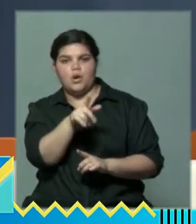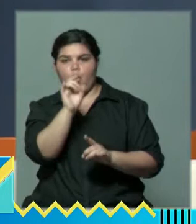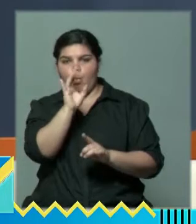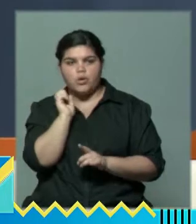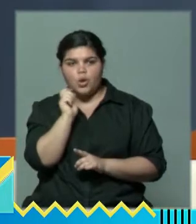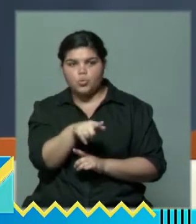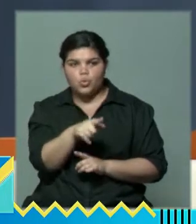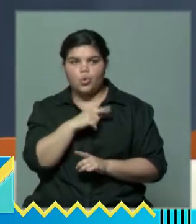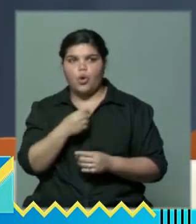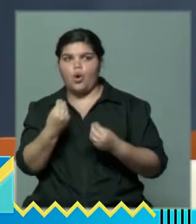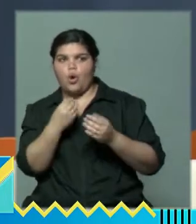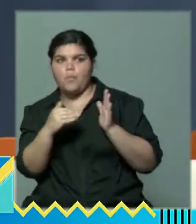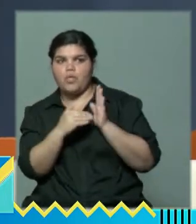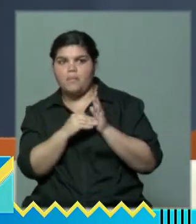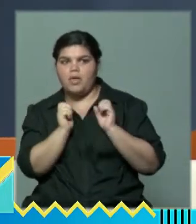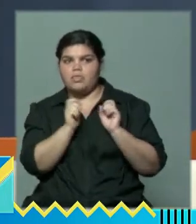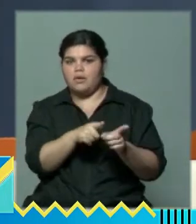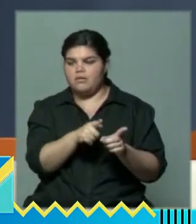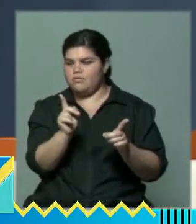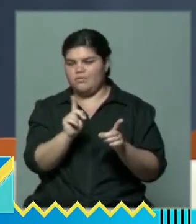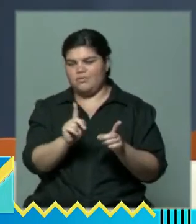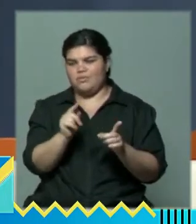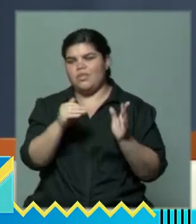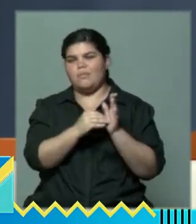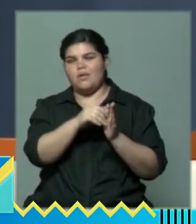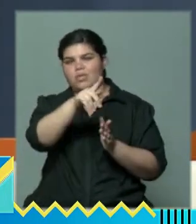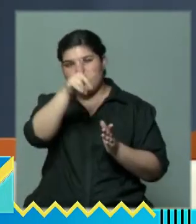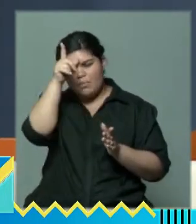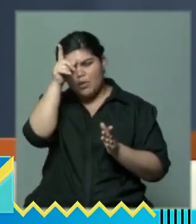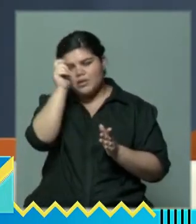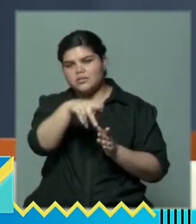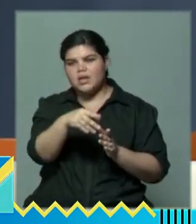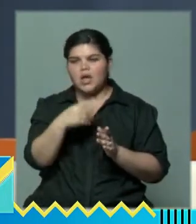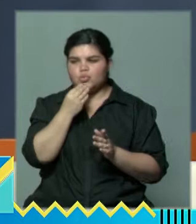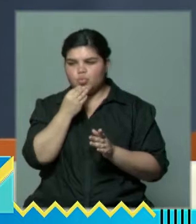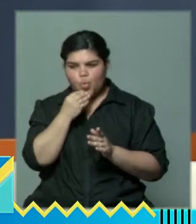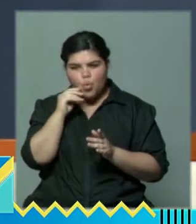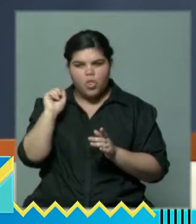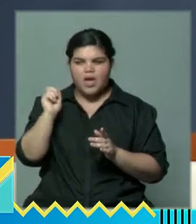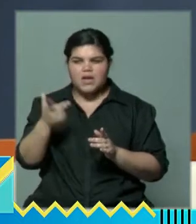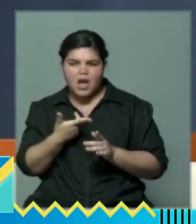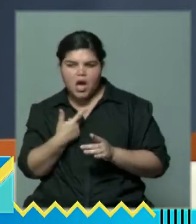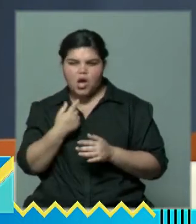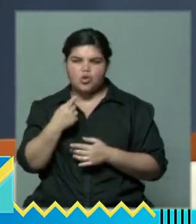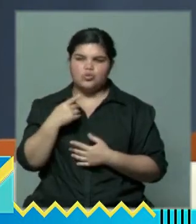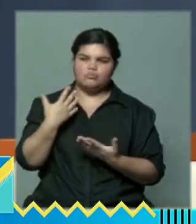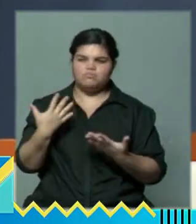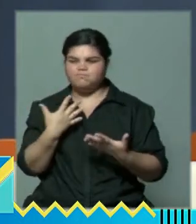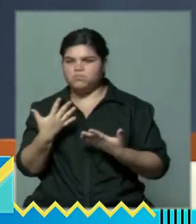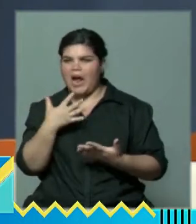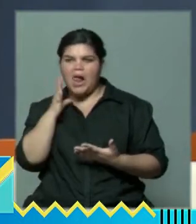del policía si cree que la persona está en una actitud sospechosa y que tiene un elemento que puede ser propicio para cometer algún hecho